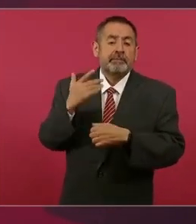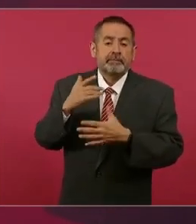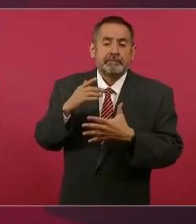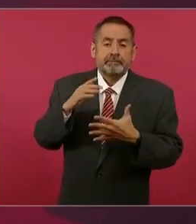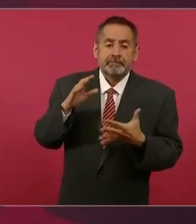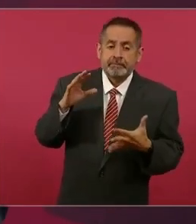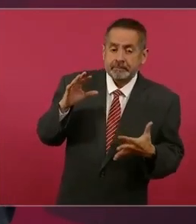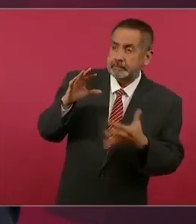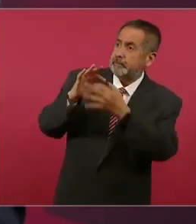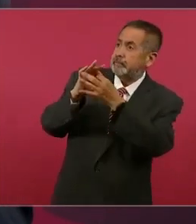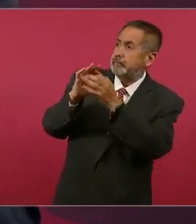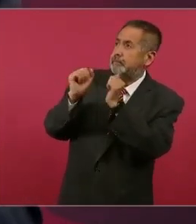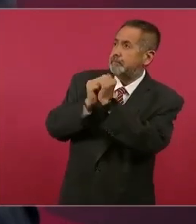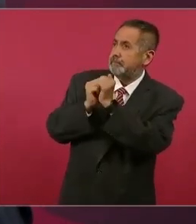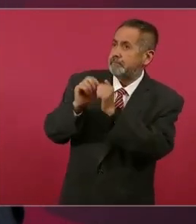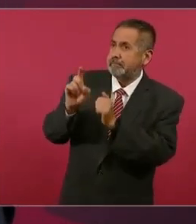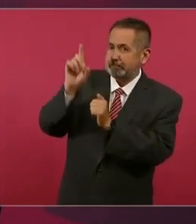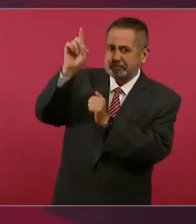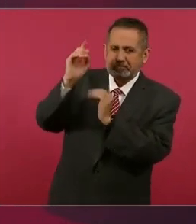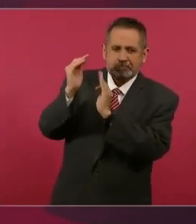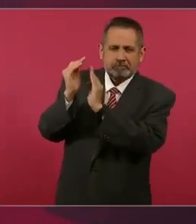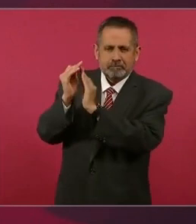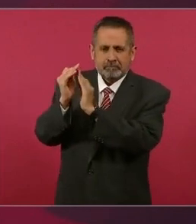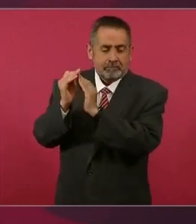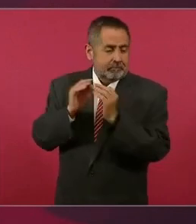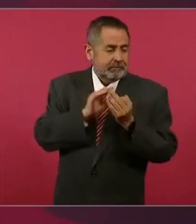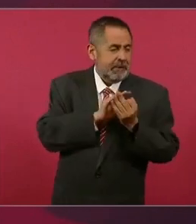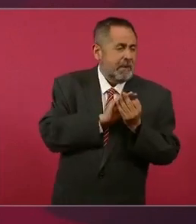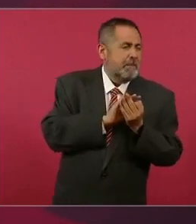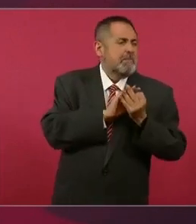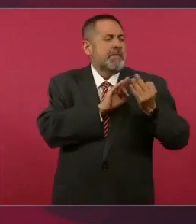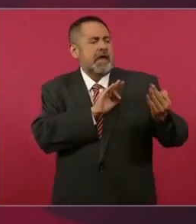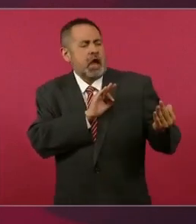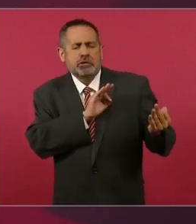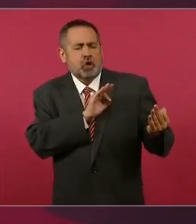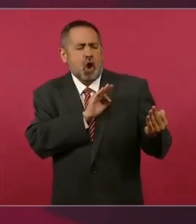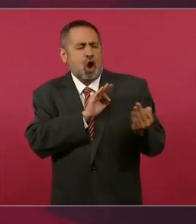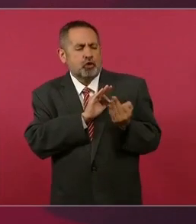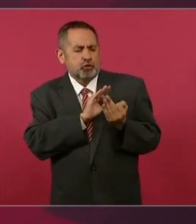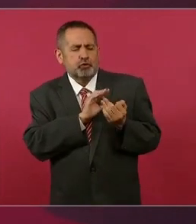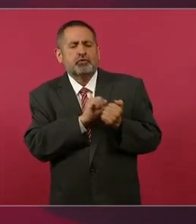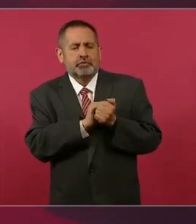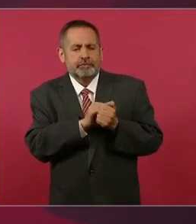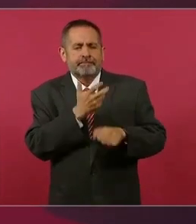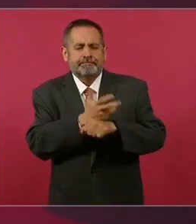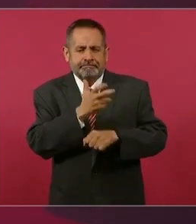tan cerca de Dios y no tan lejos de Estados Unidos.